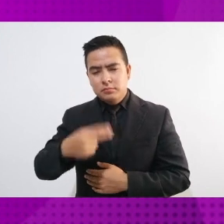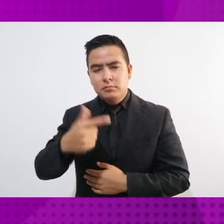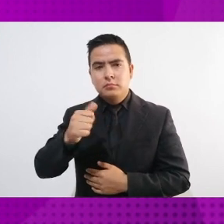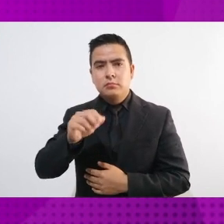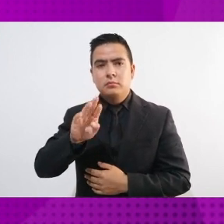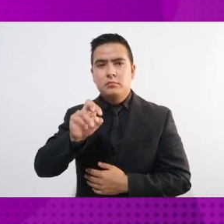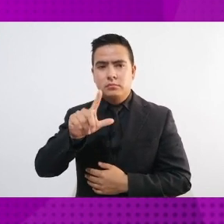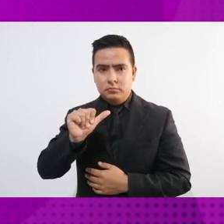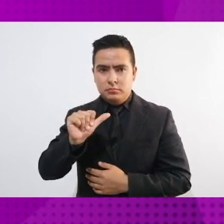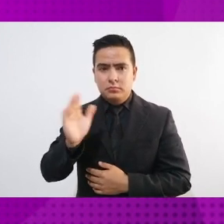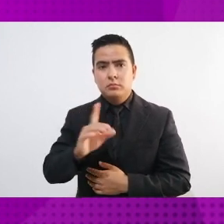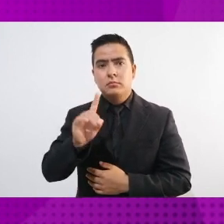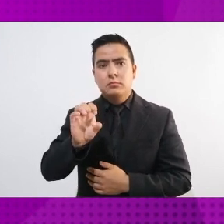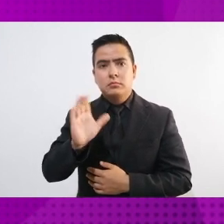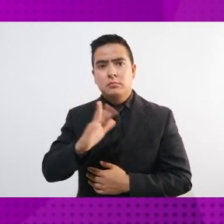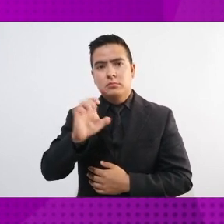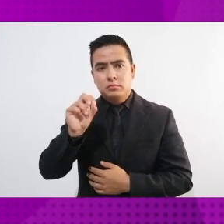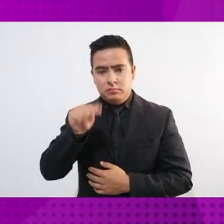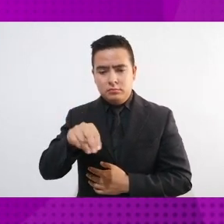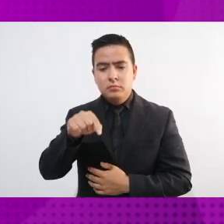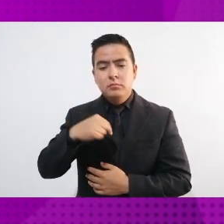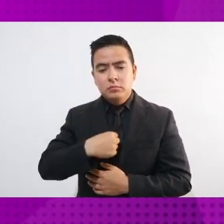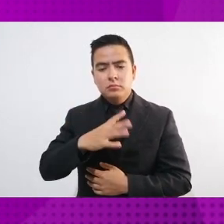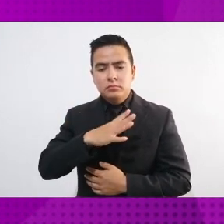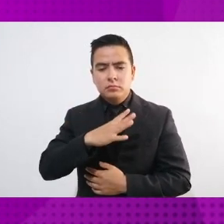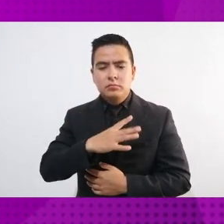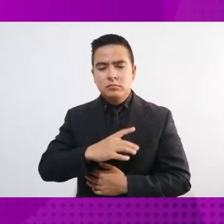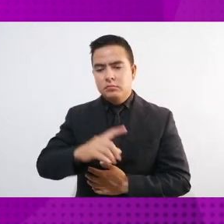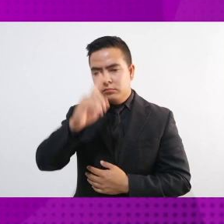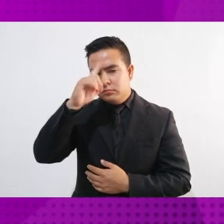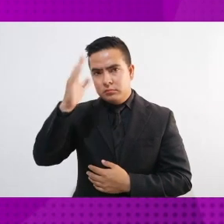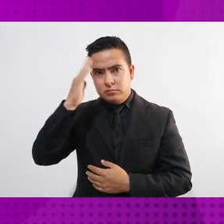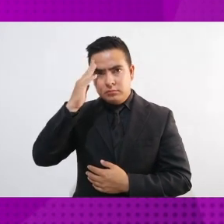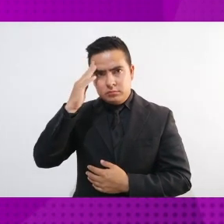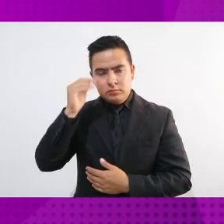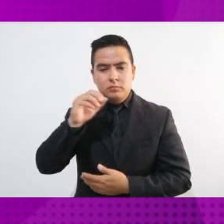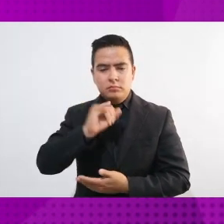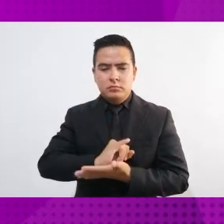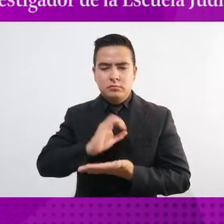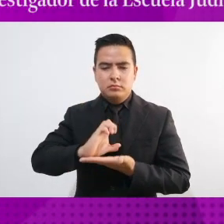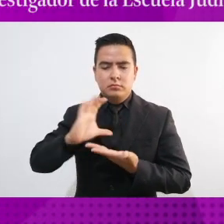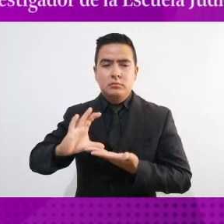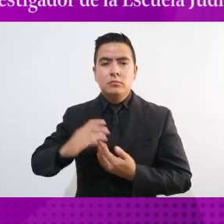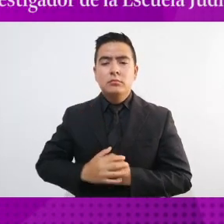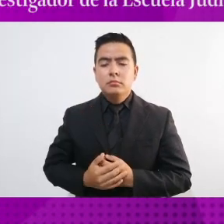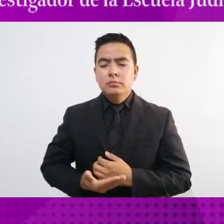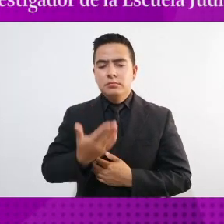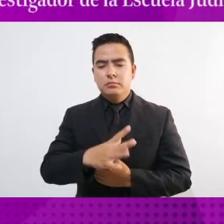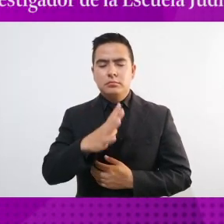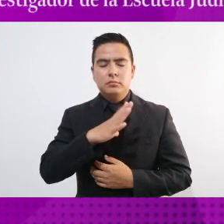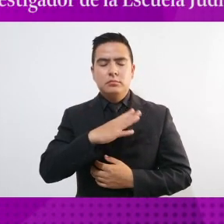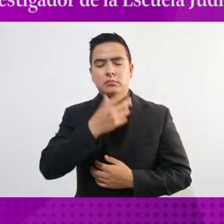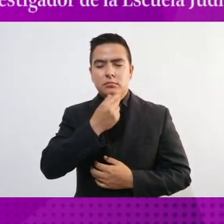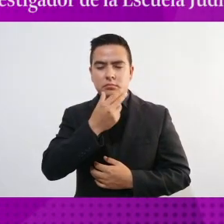Gabriela de León, soy consejera presidenta del Instituto Electoral de Coahuila y bueno, el día de hoy le damos la bienvenida al doctor